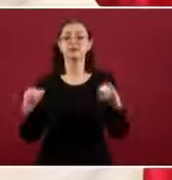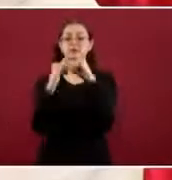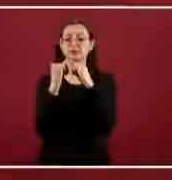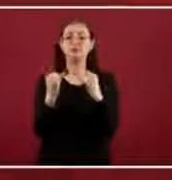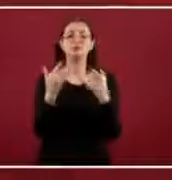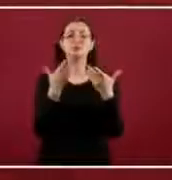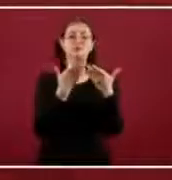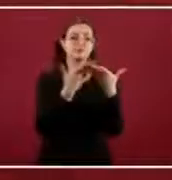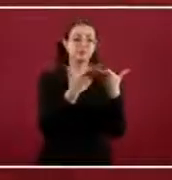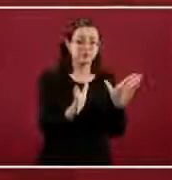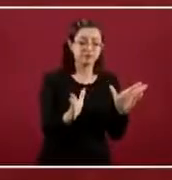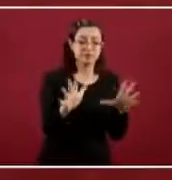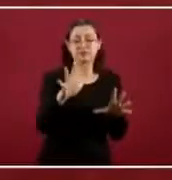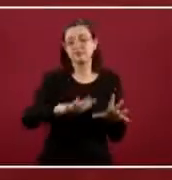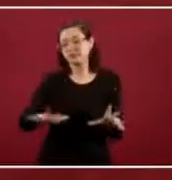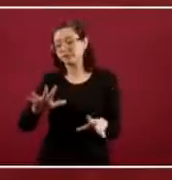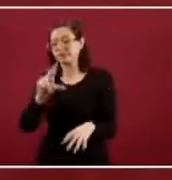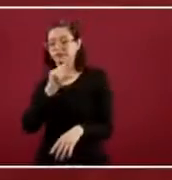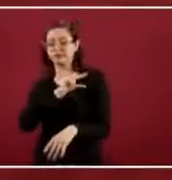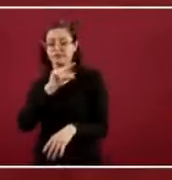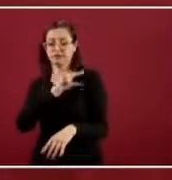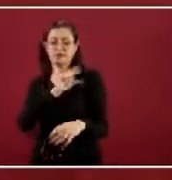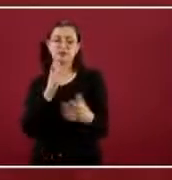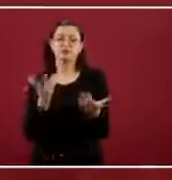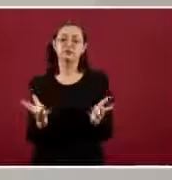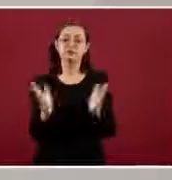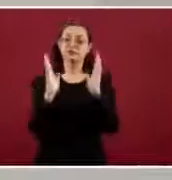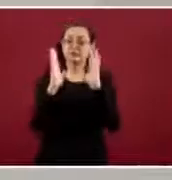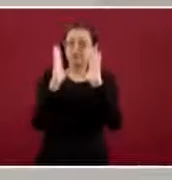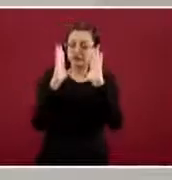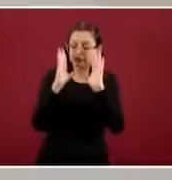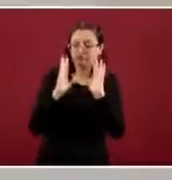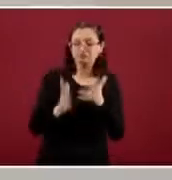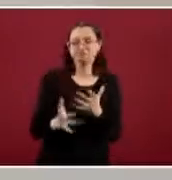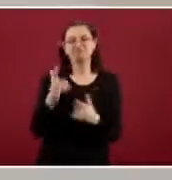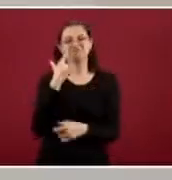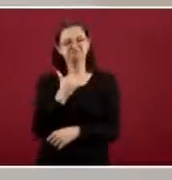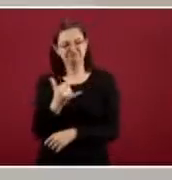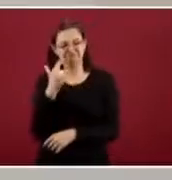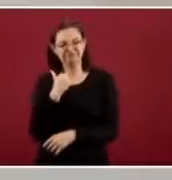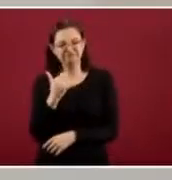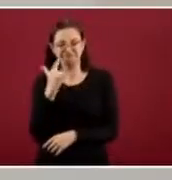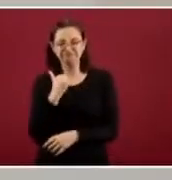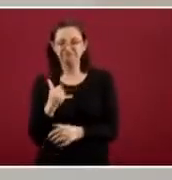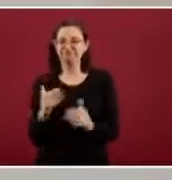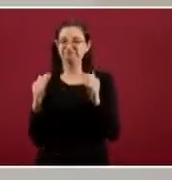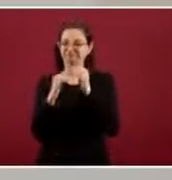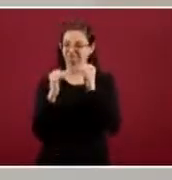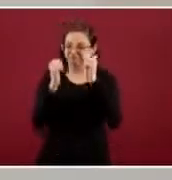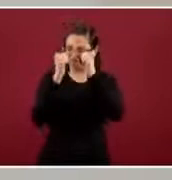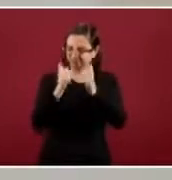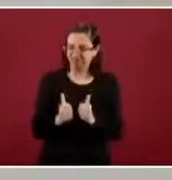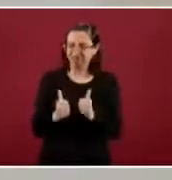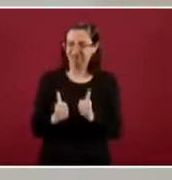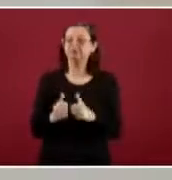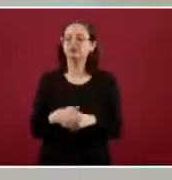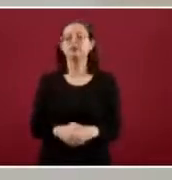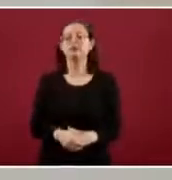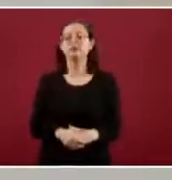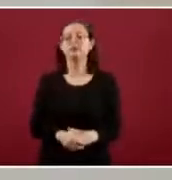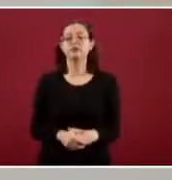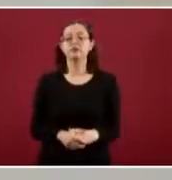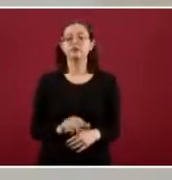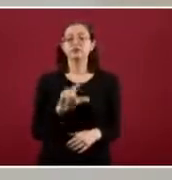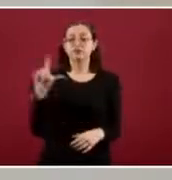sectores público, social y privado que ya han estado muy comprometidas y comprometidos. En el sector